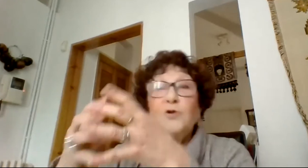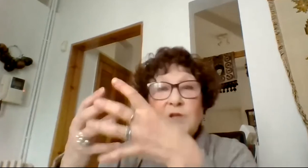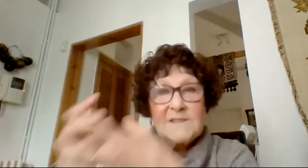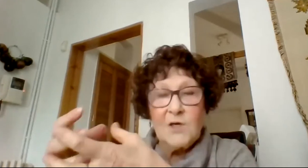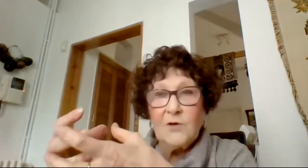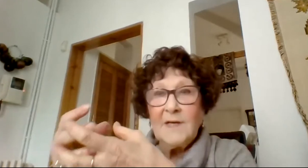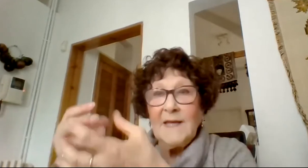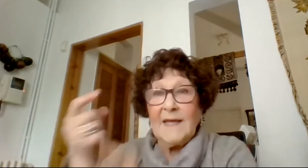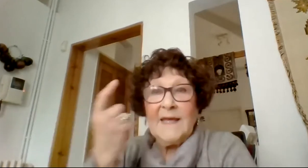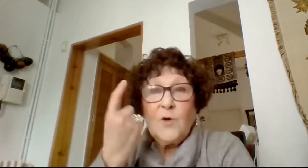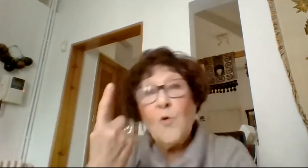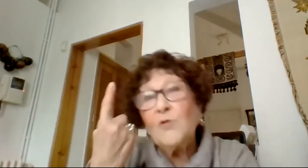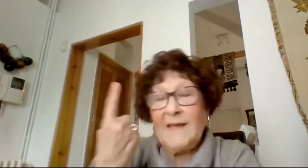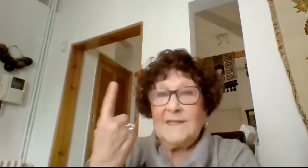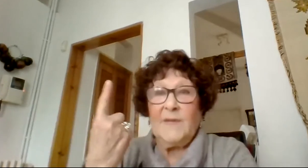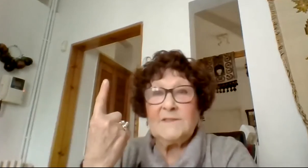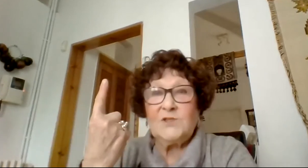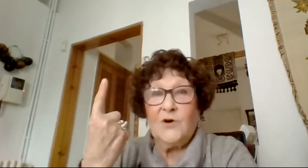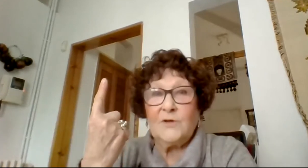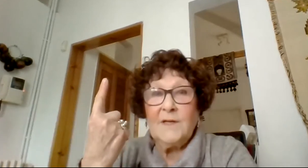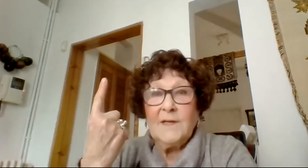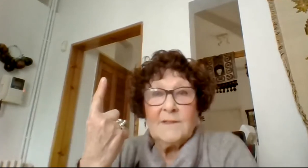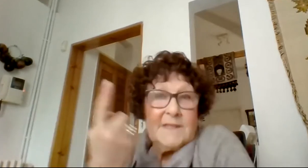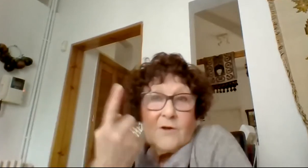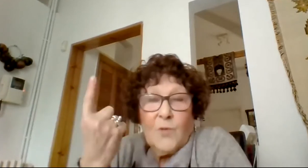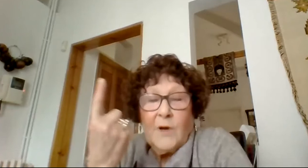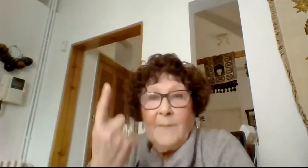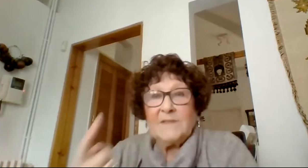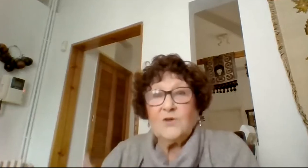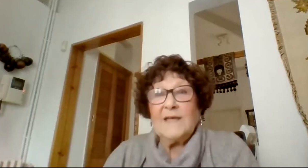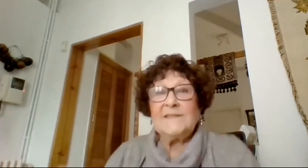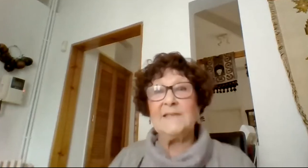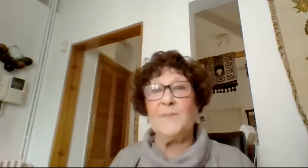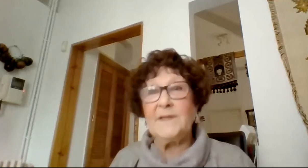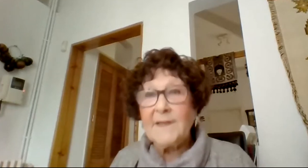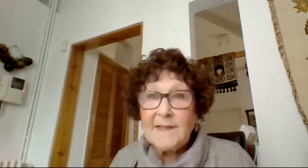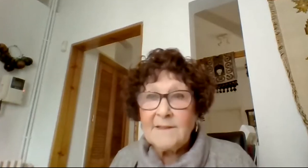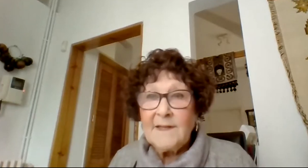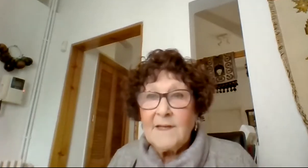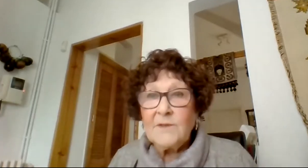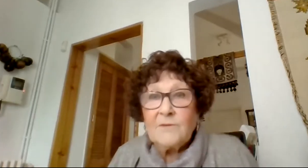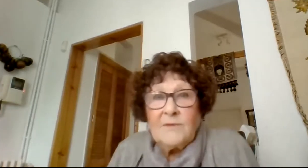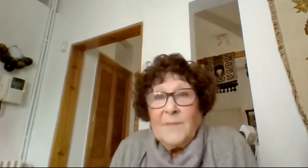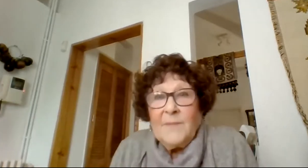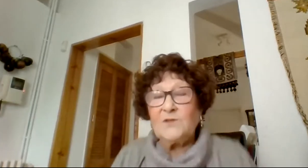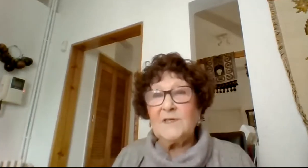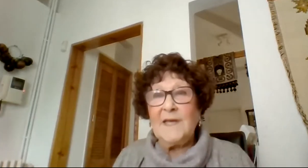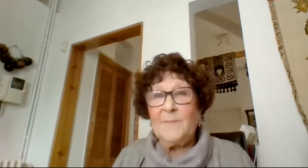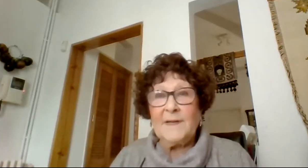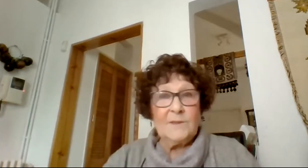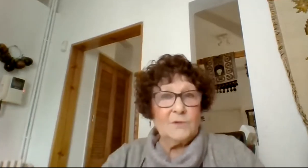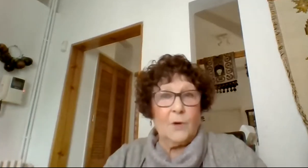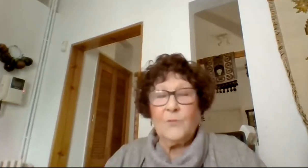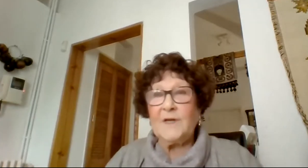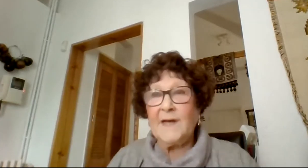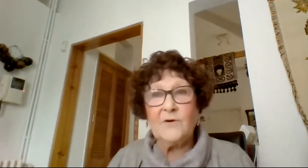la condición en una dimensión. Es decir, como las personas Asperger, unas personas